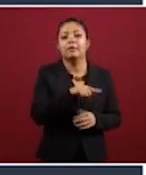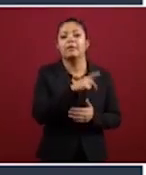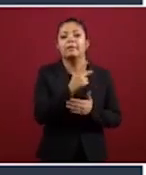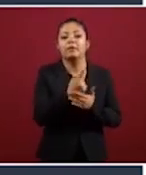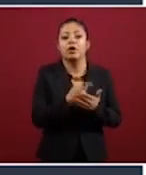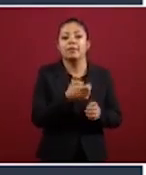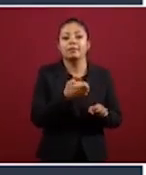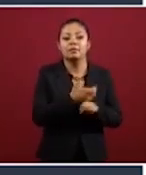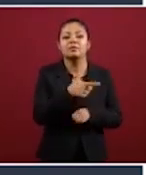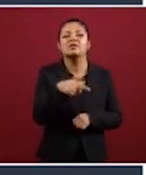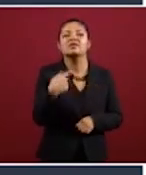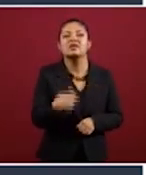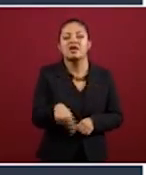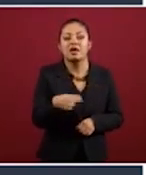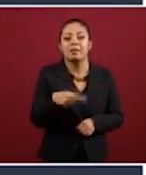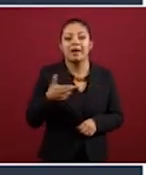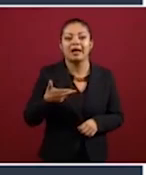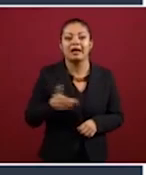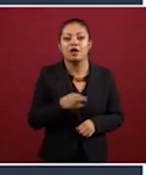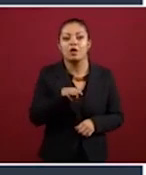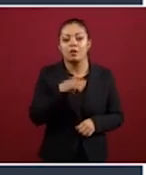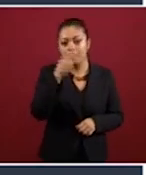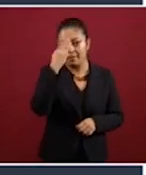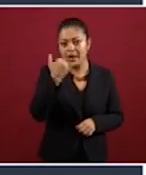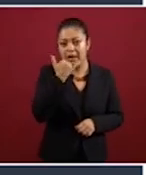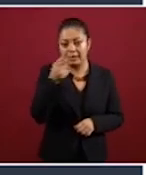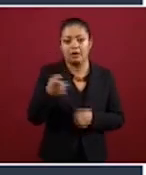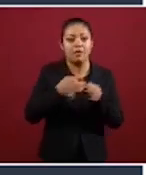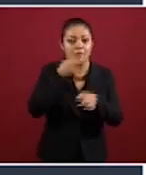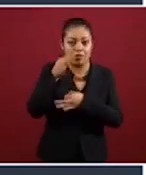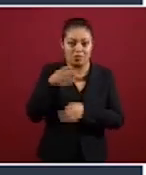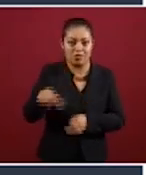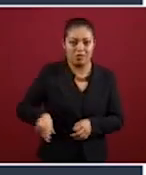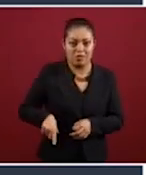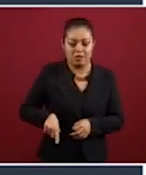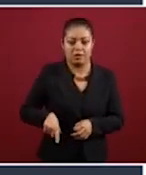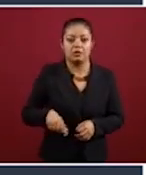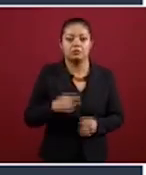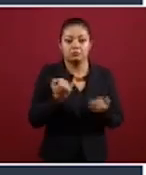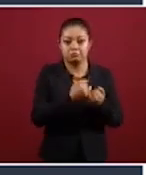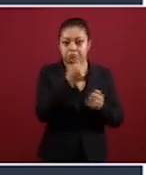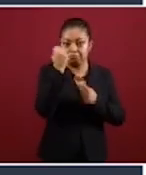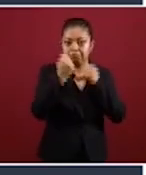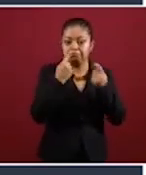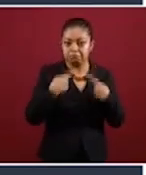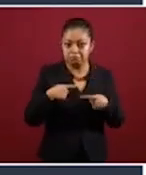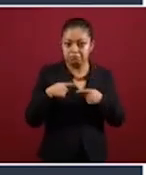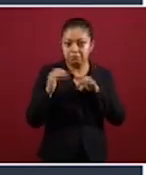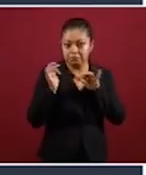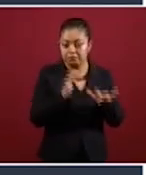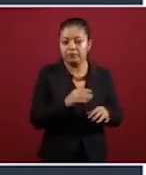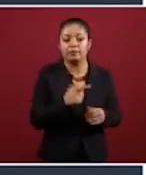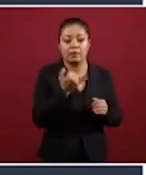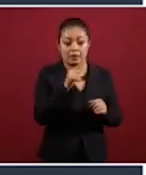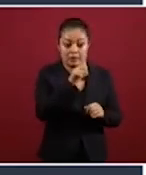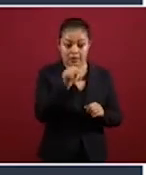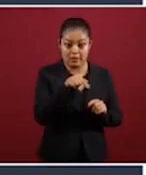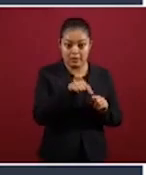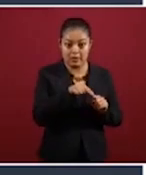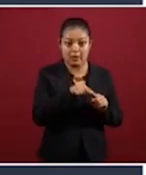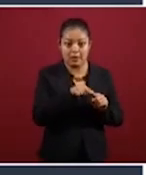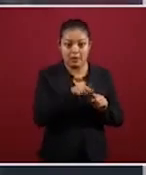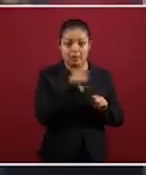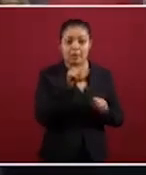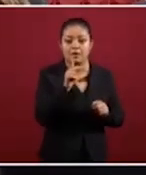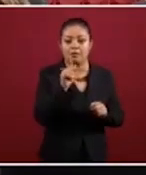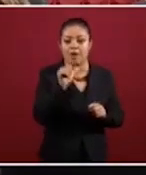llama Ríos Mayas, que está promoviendo actualmente el gobernador con la gente de turismo allá. De ahí pasaríamos hacia la zona de